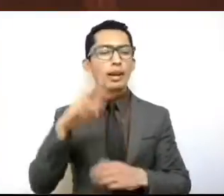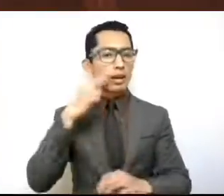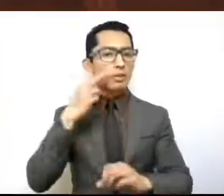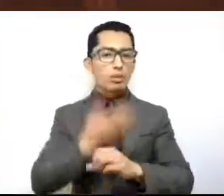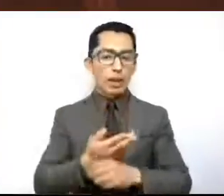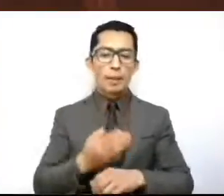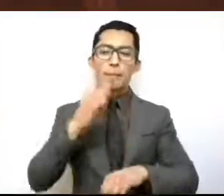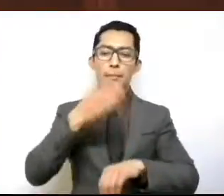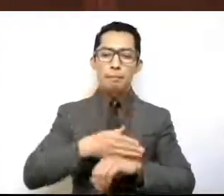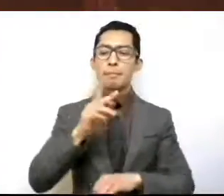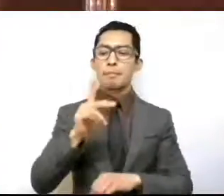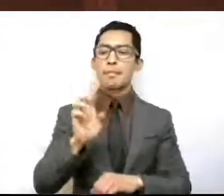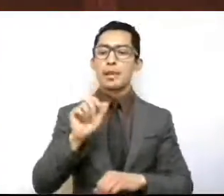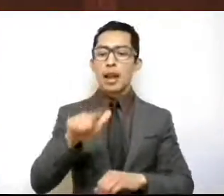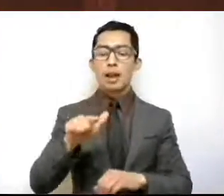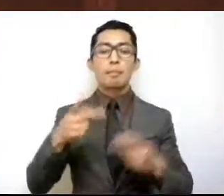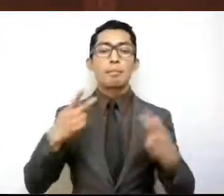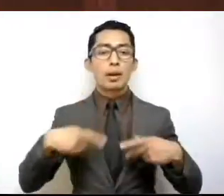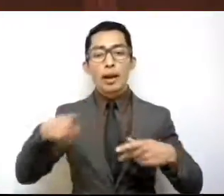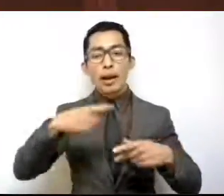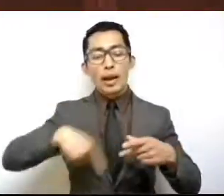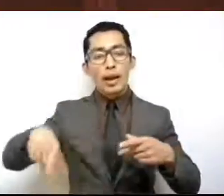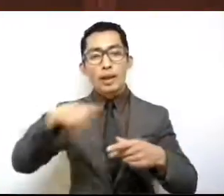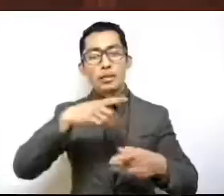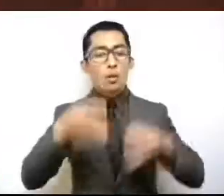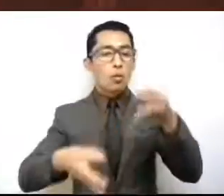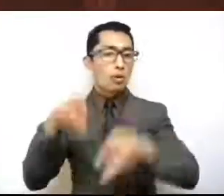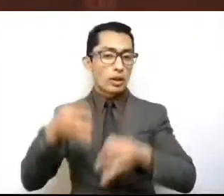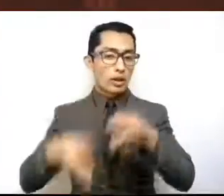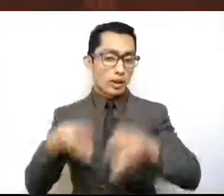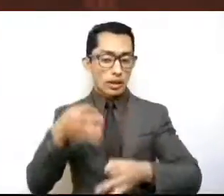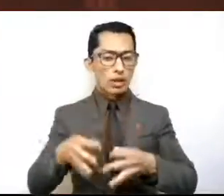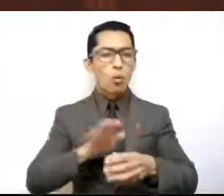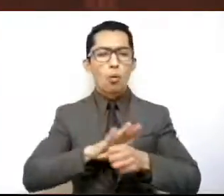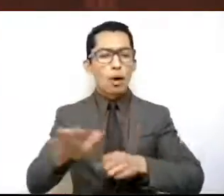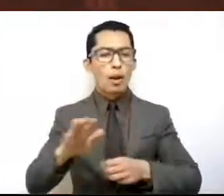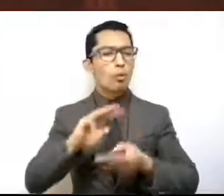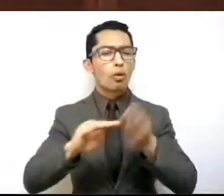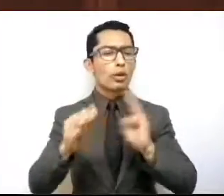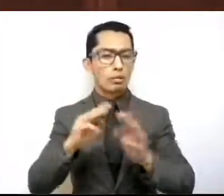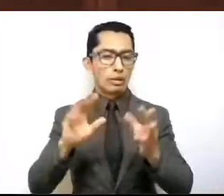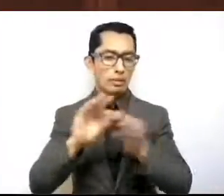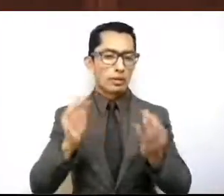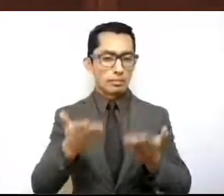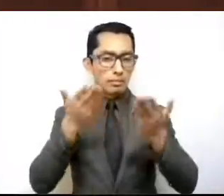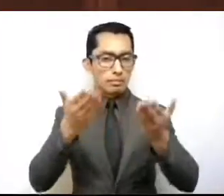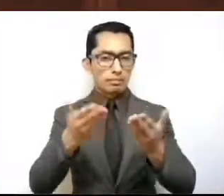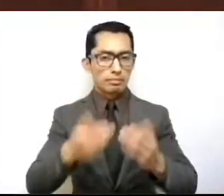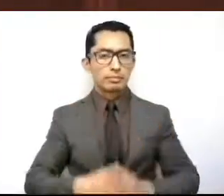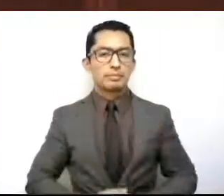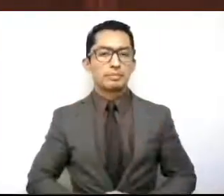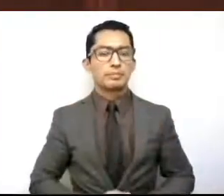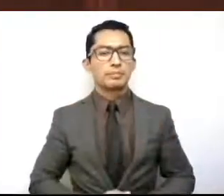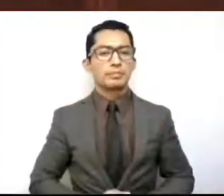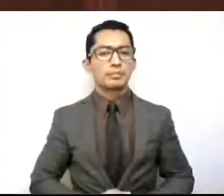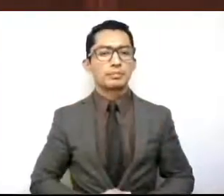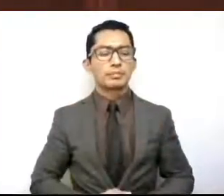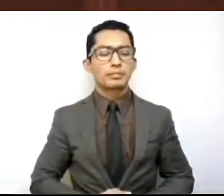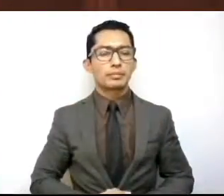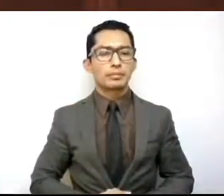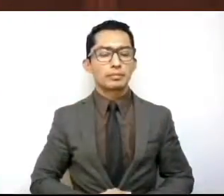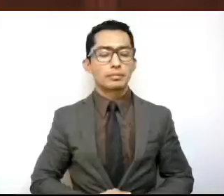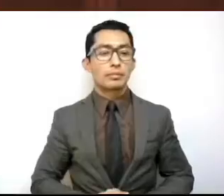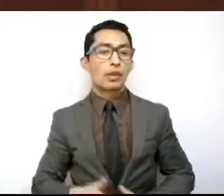penal de las personas jurídicas con base en la siguiente exposición de motivos. La